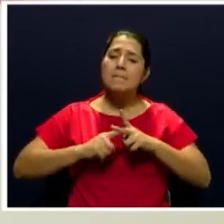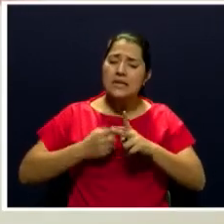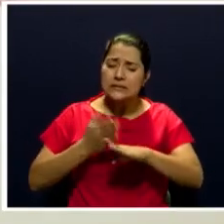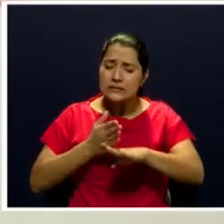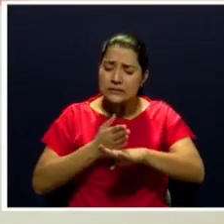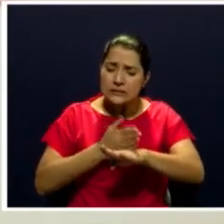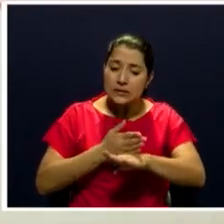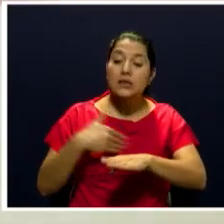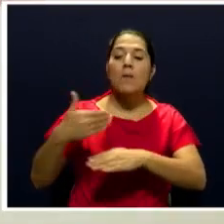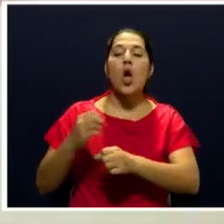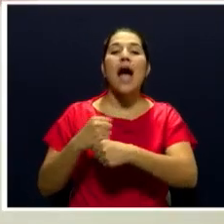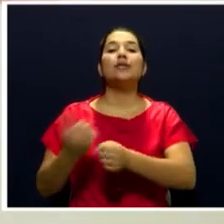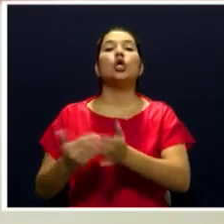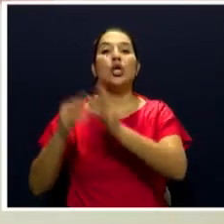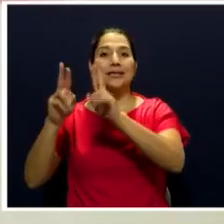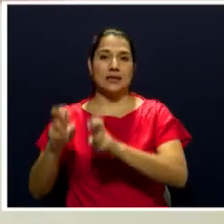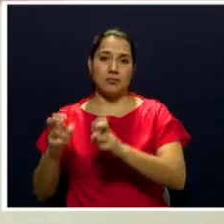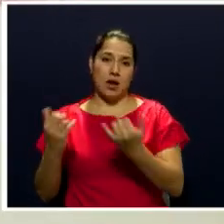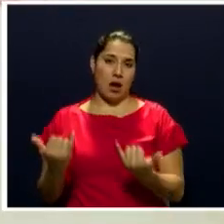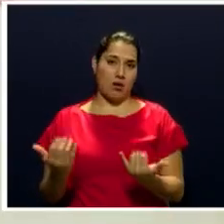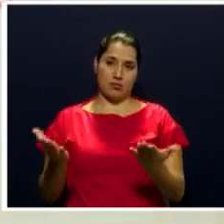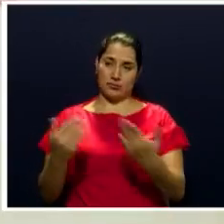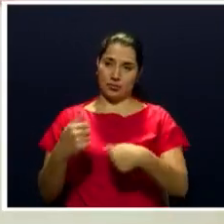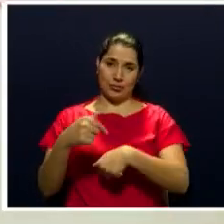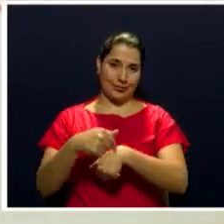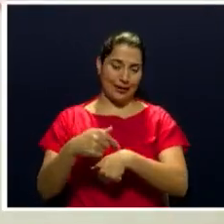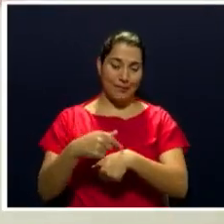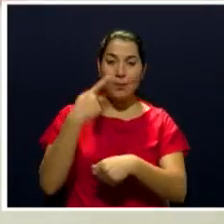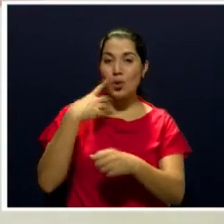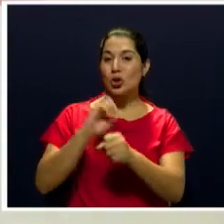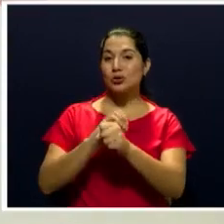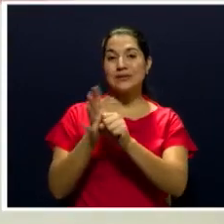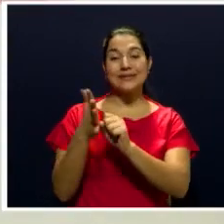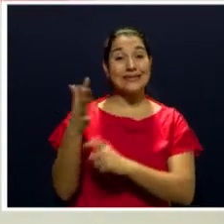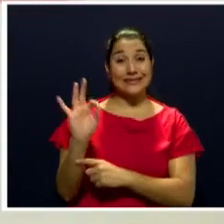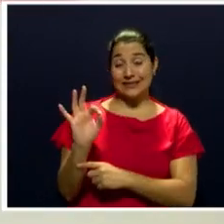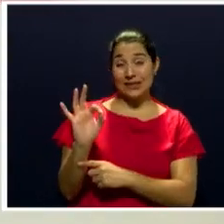que las condiciones por la situación de la pandemia COVID-19 no hemos